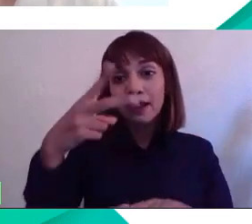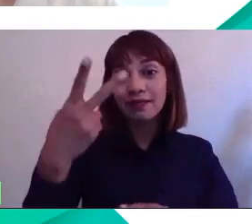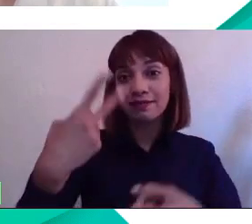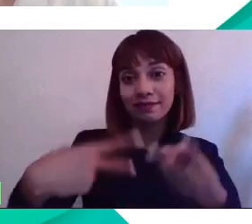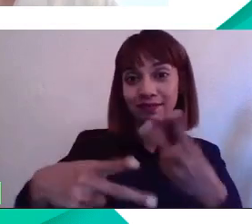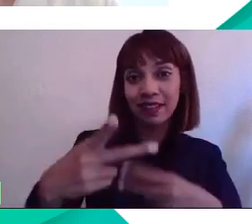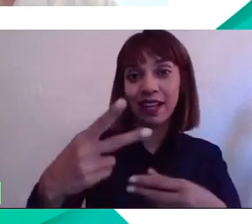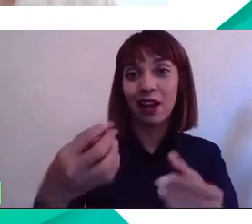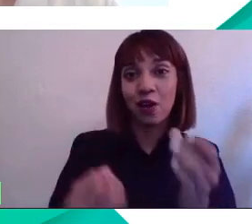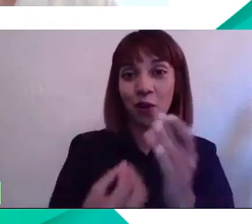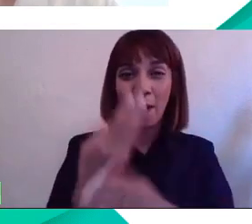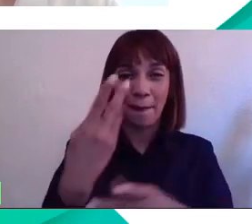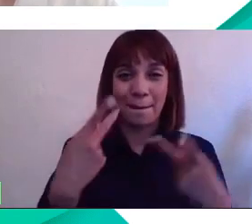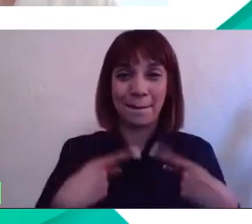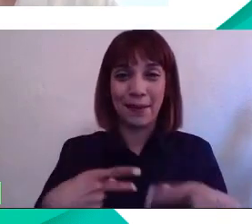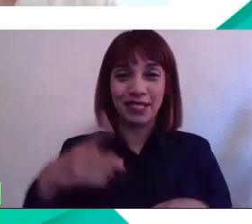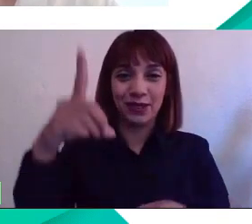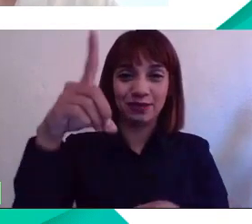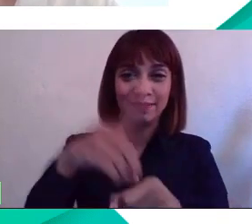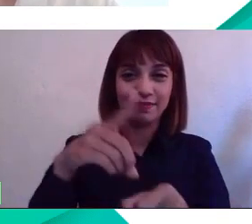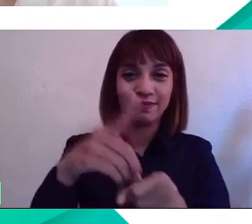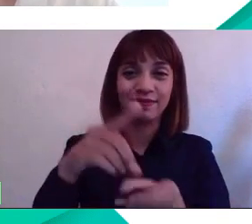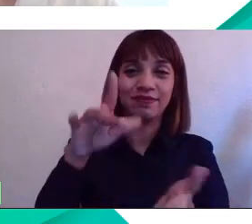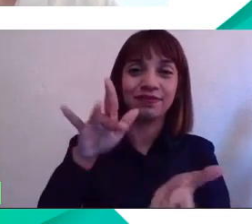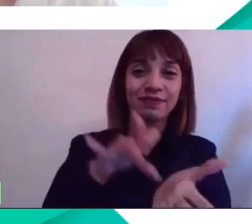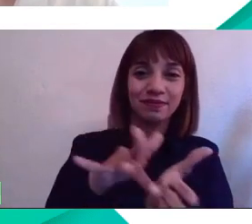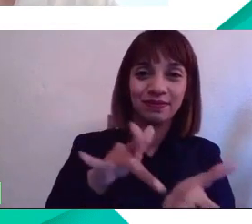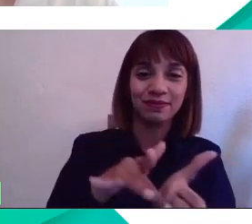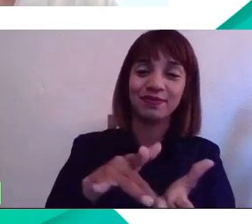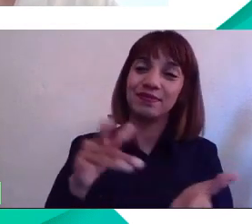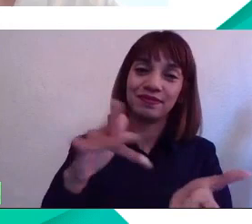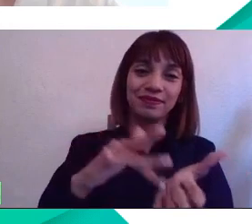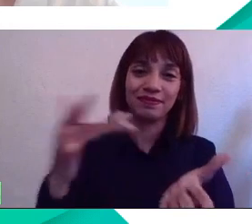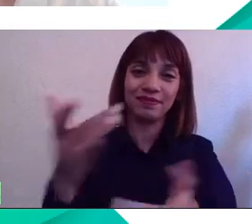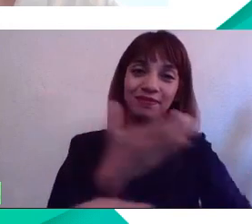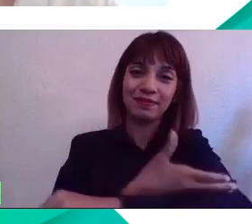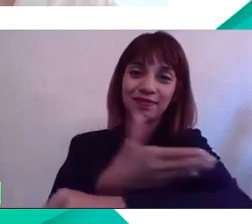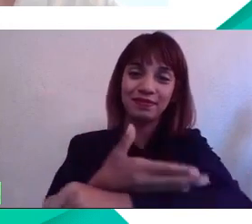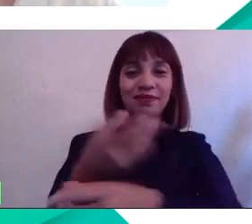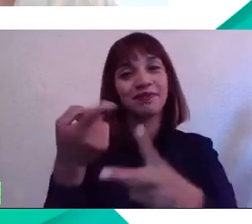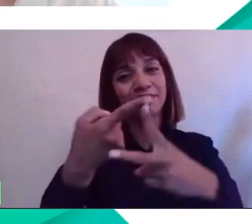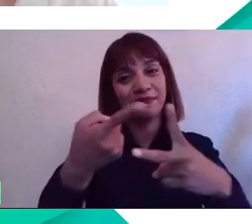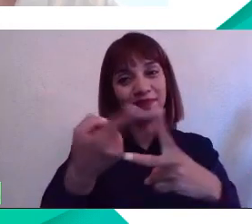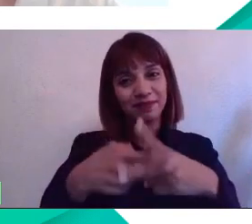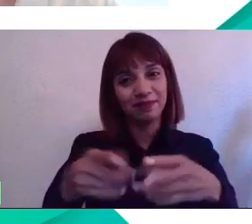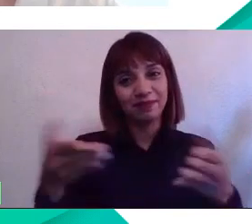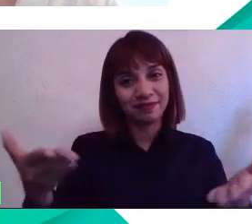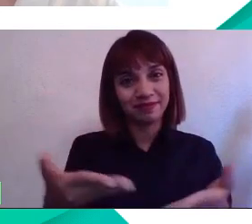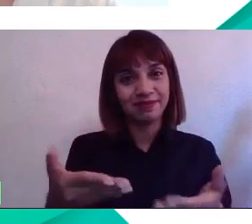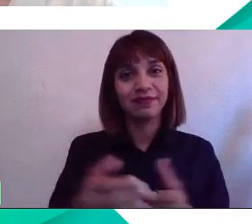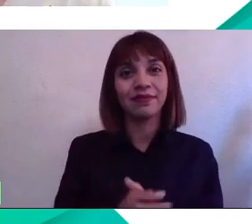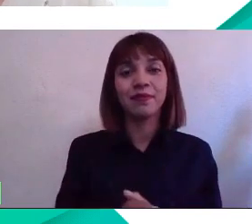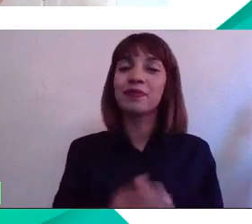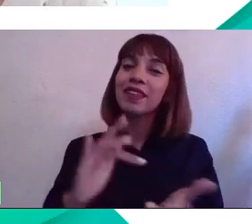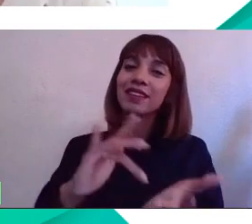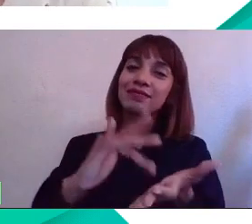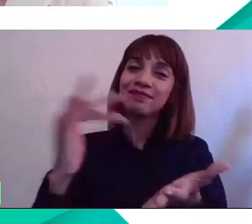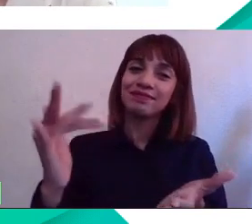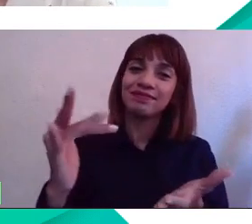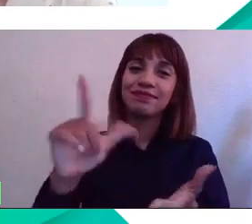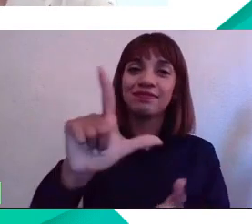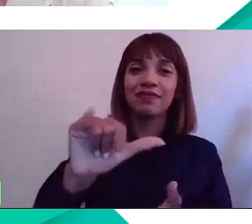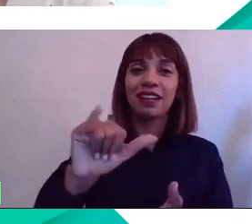y donantes. Muchas gracias por acompañarnos y pues el escenario es de ustedes. Gracias, Lina. Muchas gracias por esa